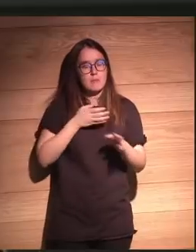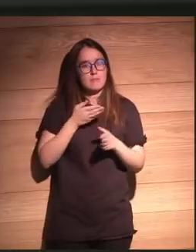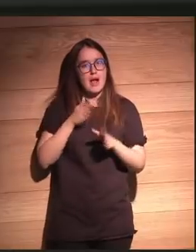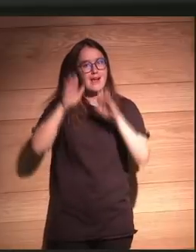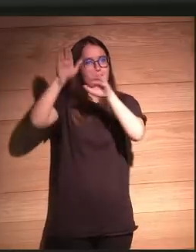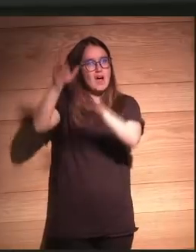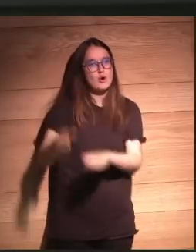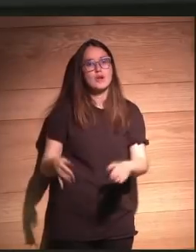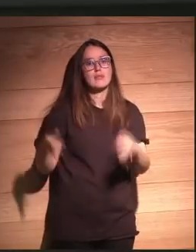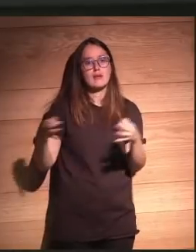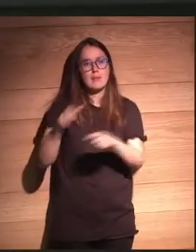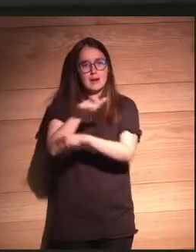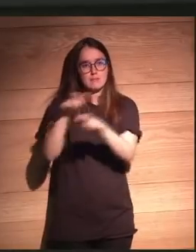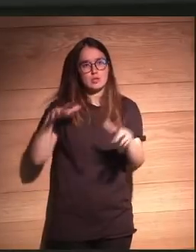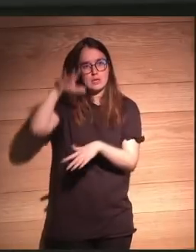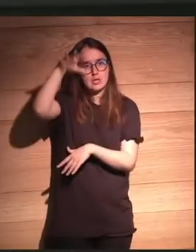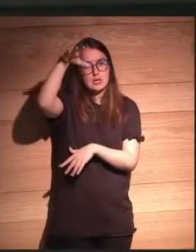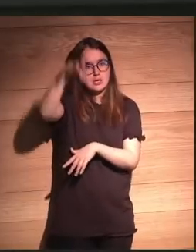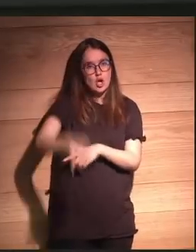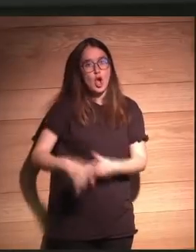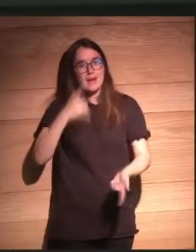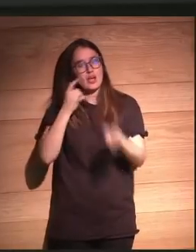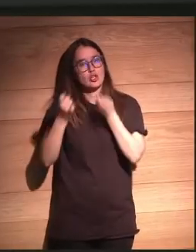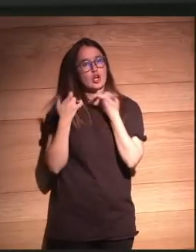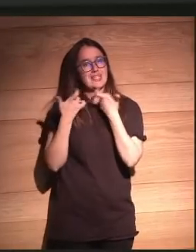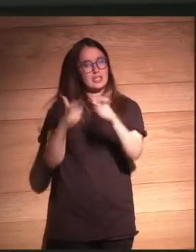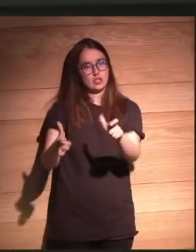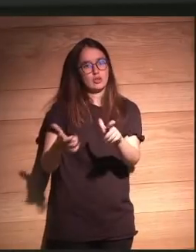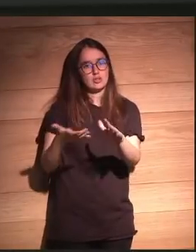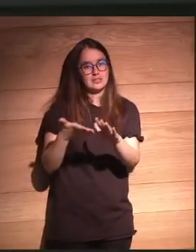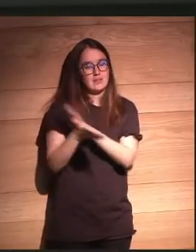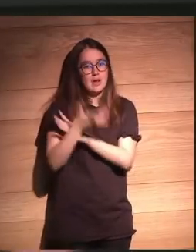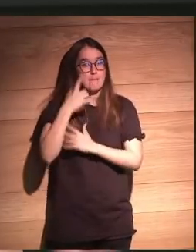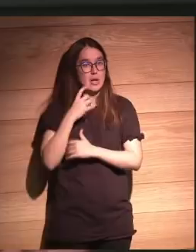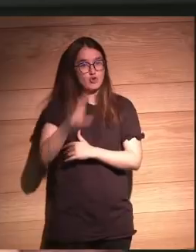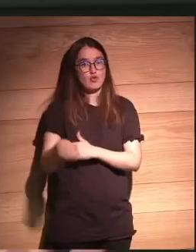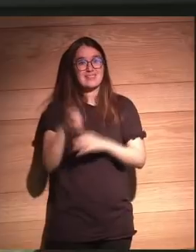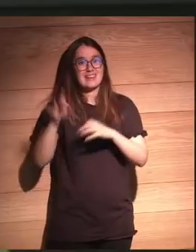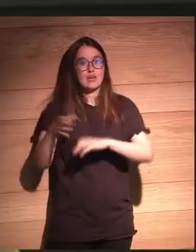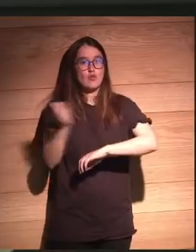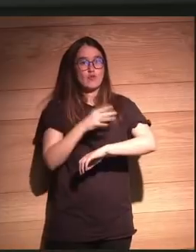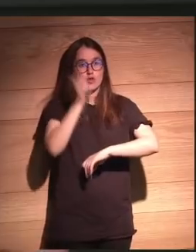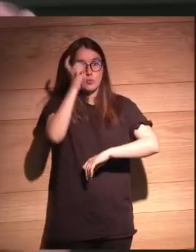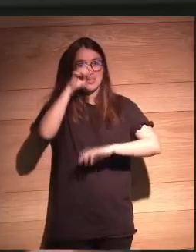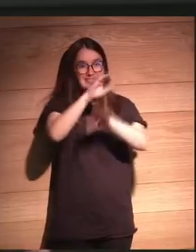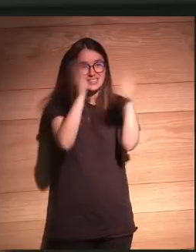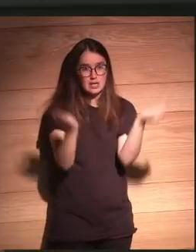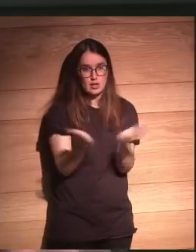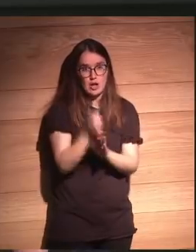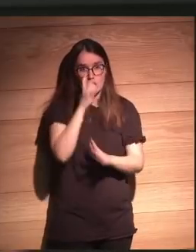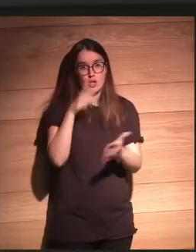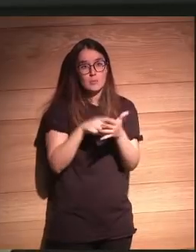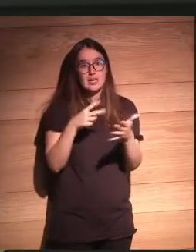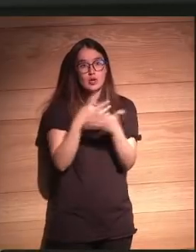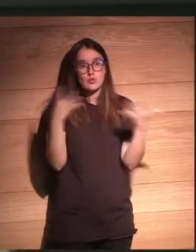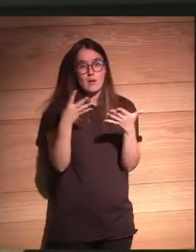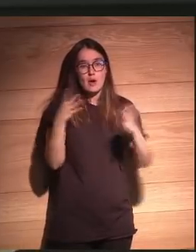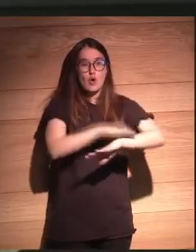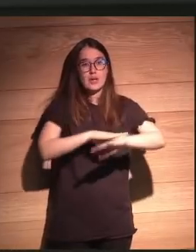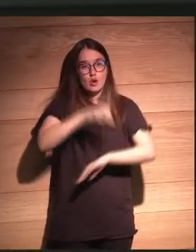lado de los que iban a controlar ahora el sector, que ya no son los bancos, sino que son los fondos buitres internacionales. En 2009 el gobierno de